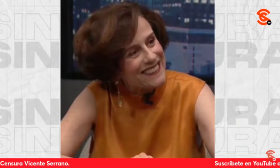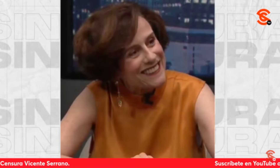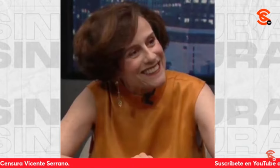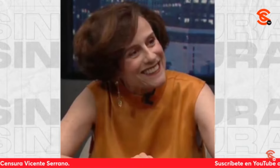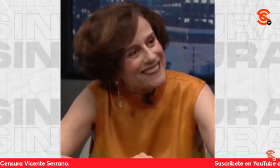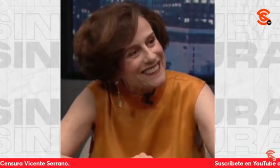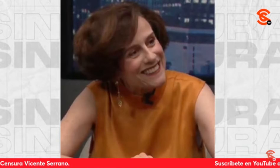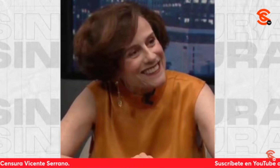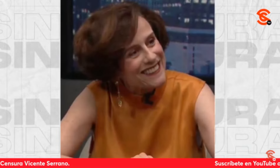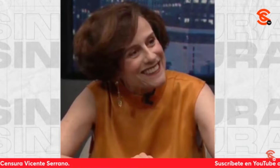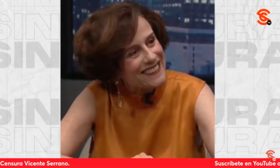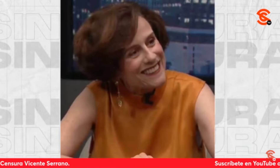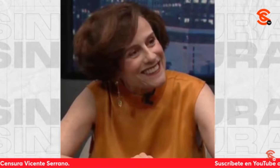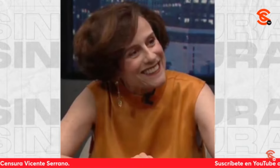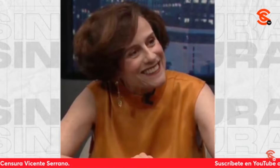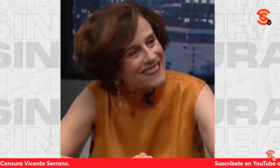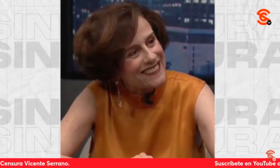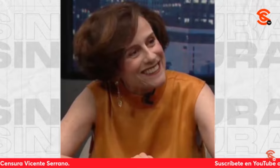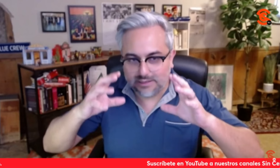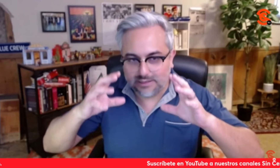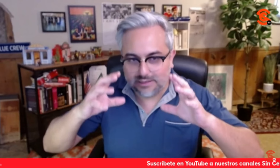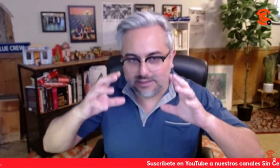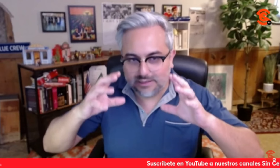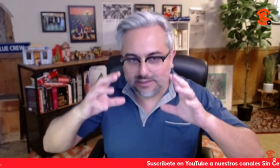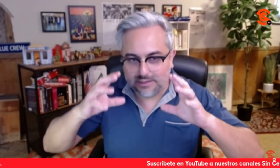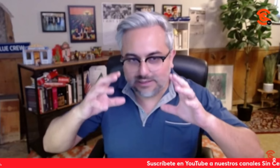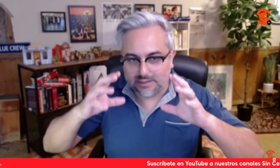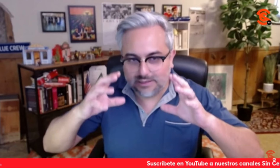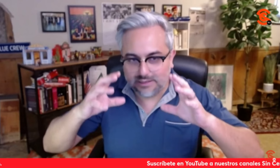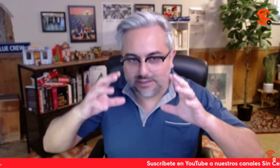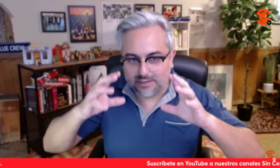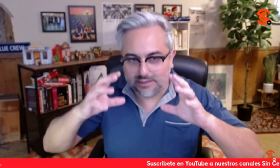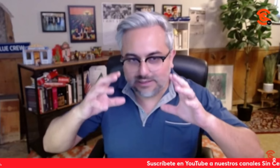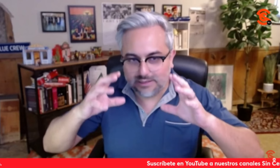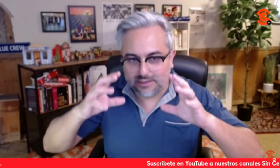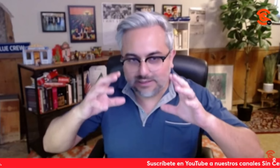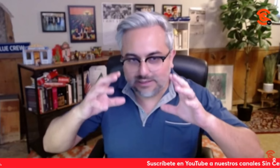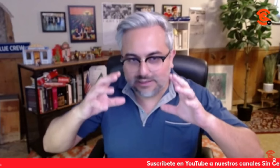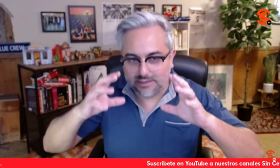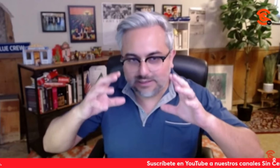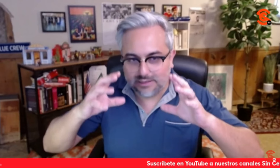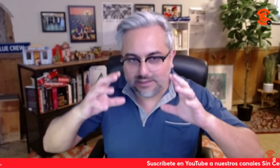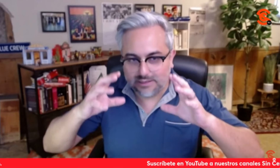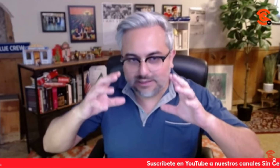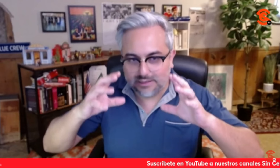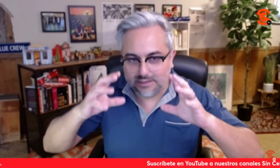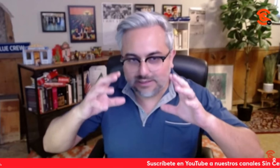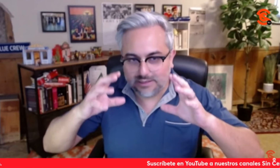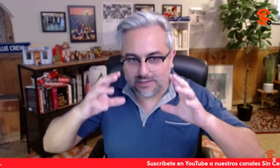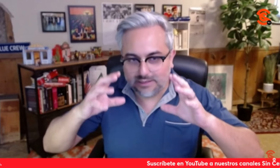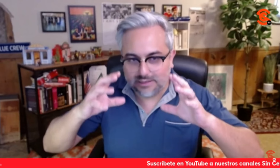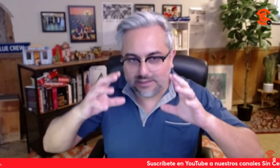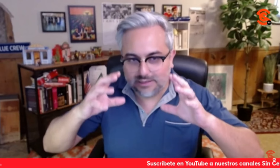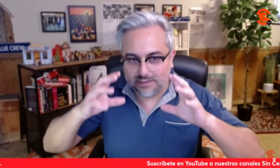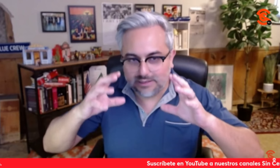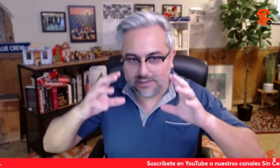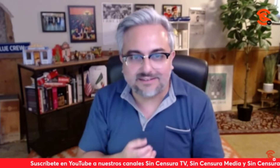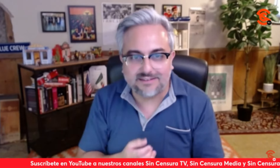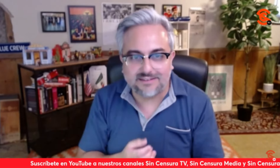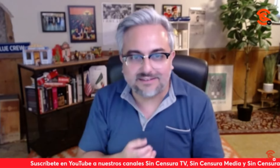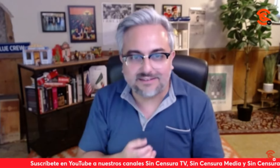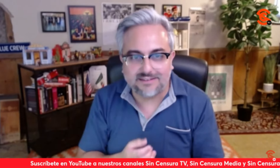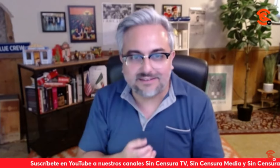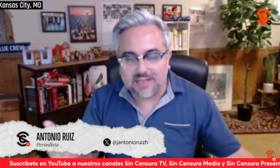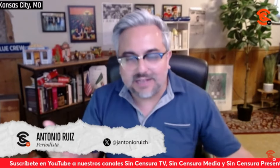merece, que cree que está en donde está porque ha trabajado mucho y ha estudiado mucho y eso, y él se lo merece o ella se lo